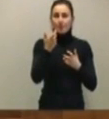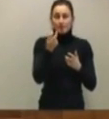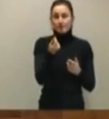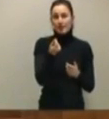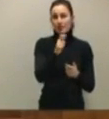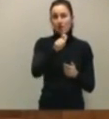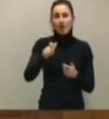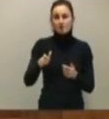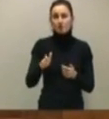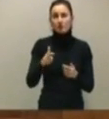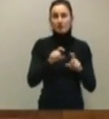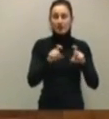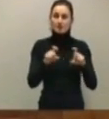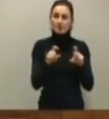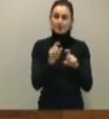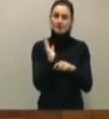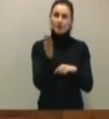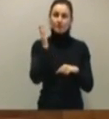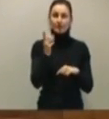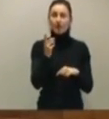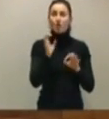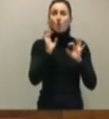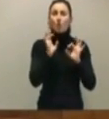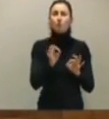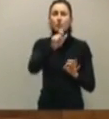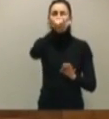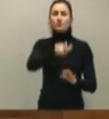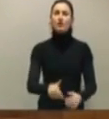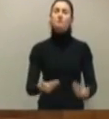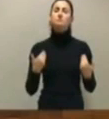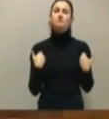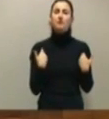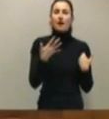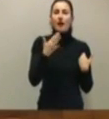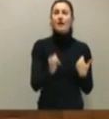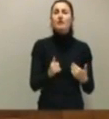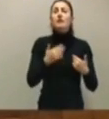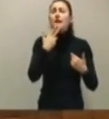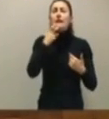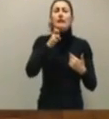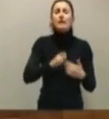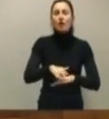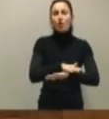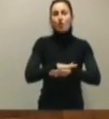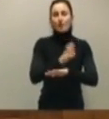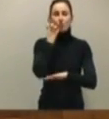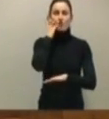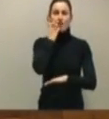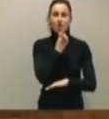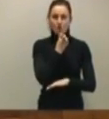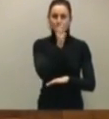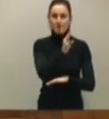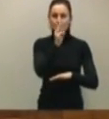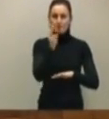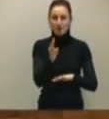bolsillos de los ciudadanos y empresas tienen nombres y apellidos. Y es el Gobierno de Mariano Rajoy. Un Gobierno que en menos de